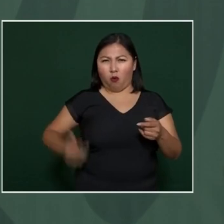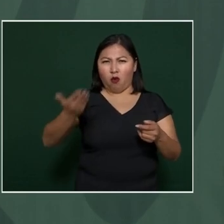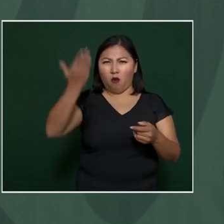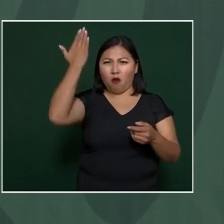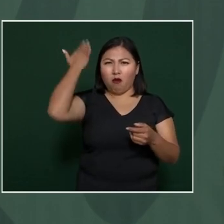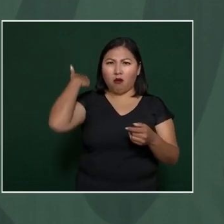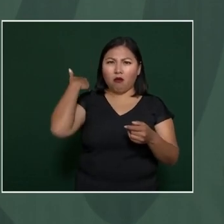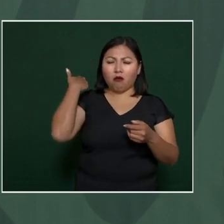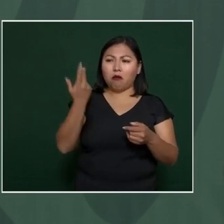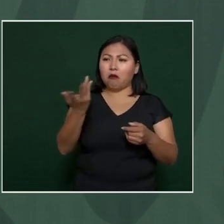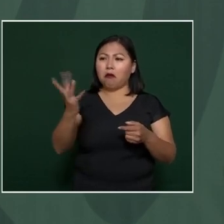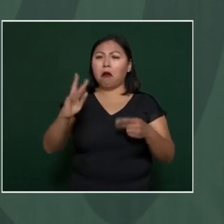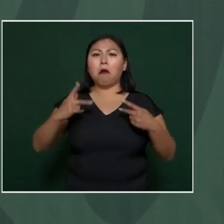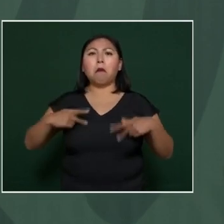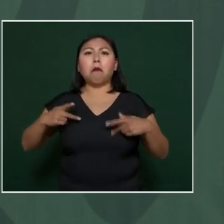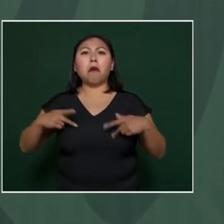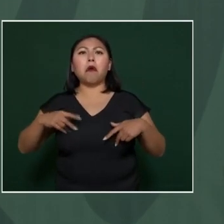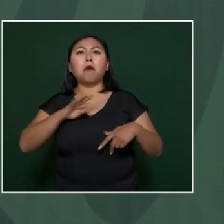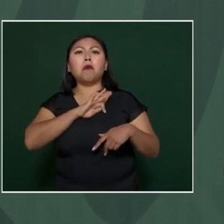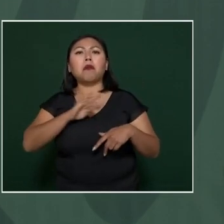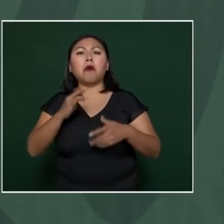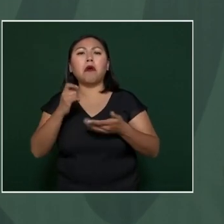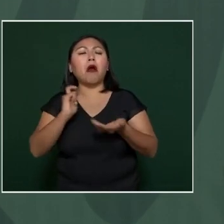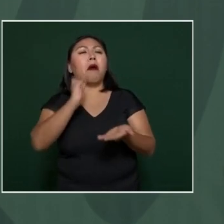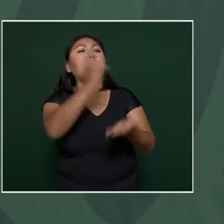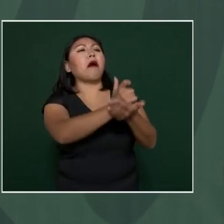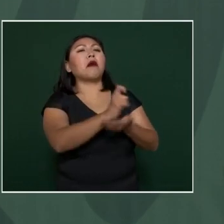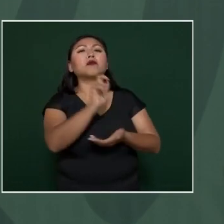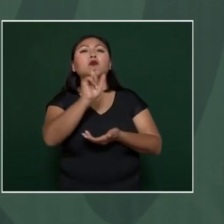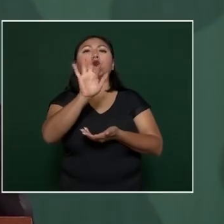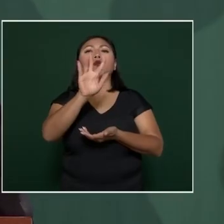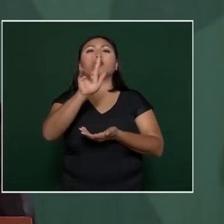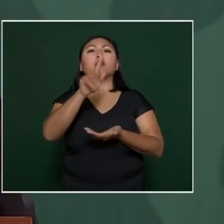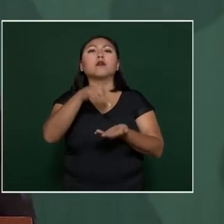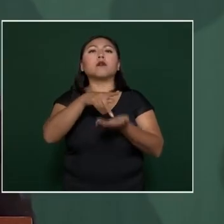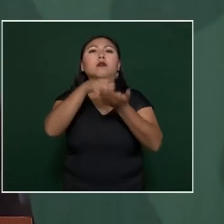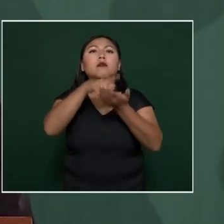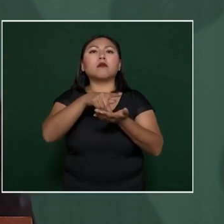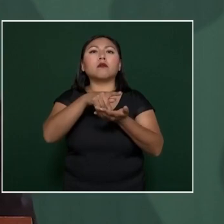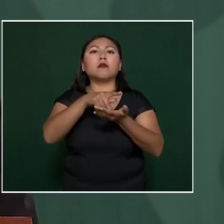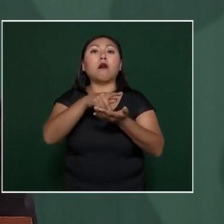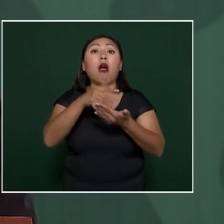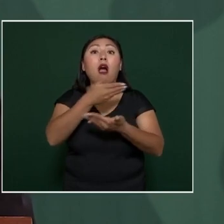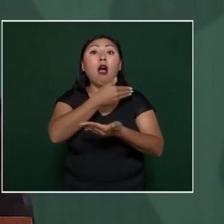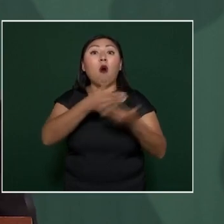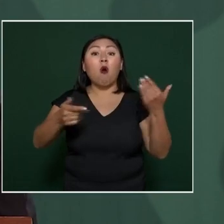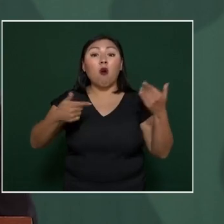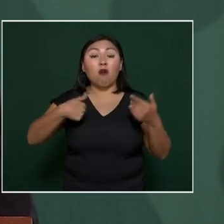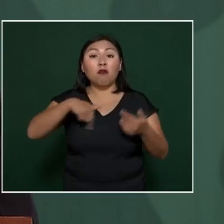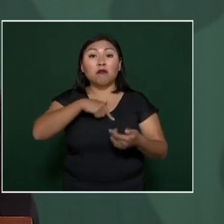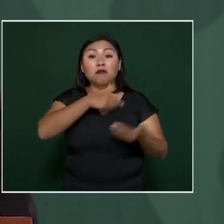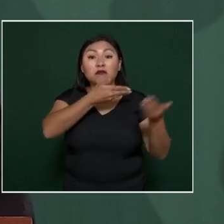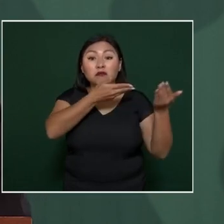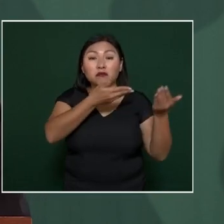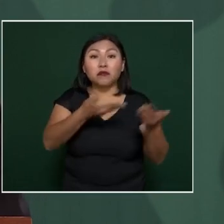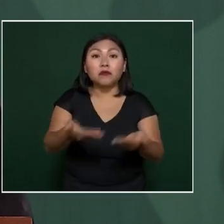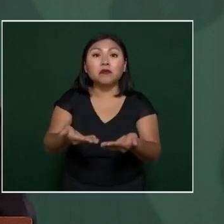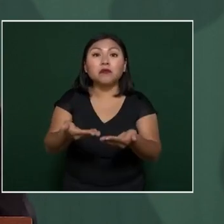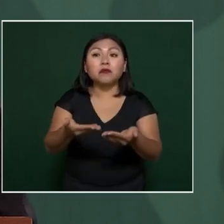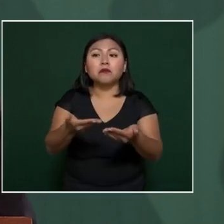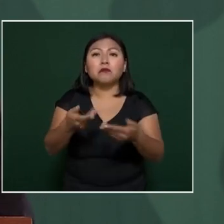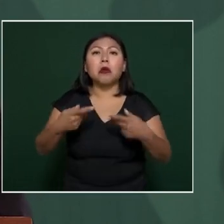tortill y cuando llegamos nosotros 5 kil y ahora a pesar de que hemos aumentado el